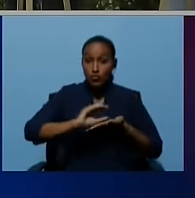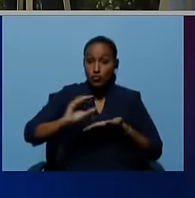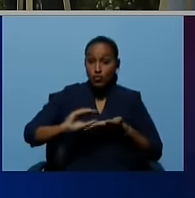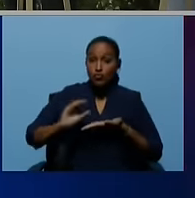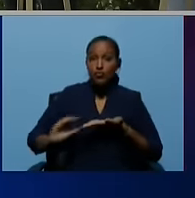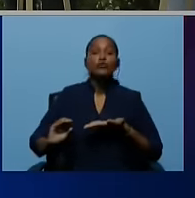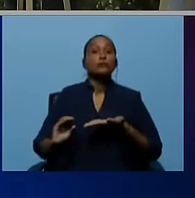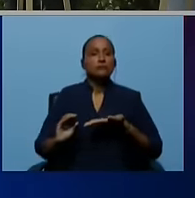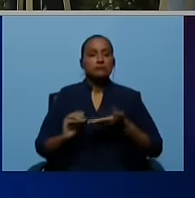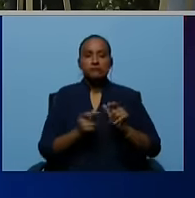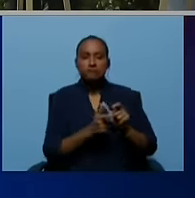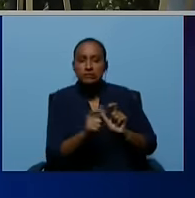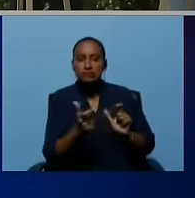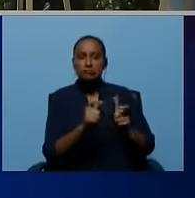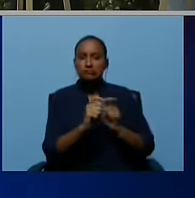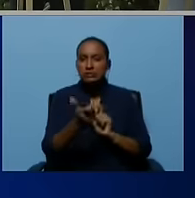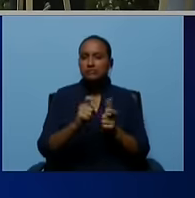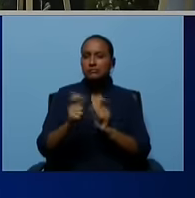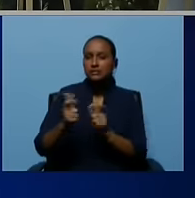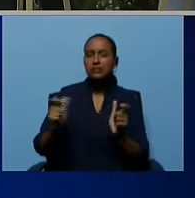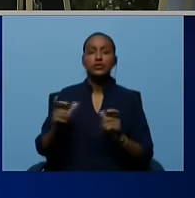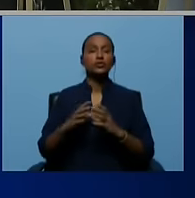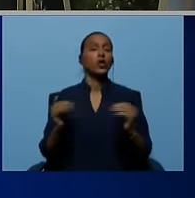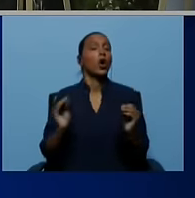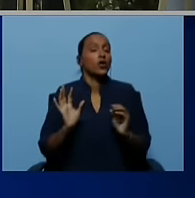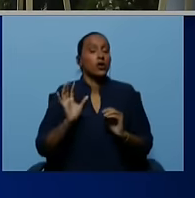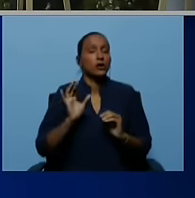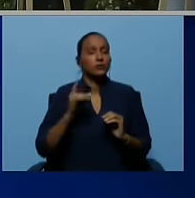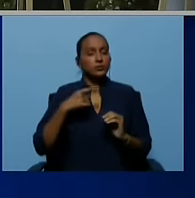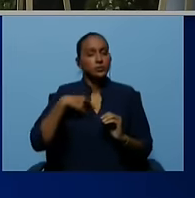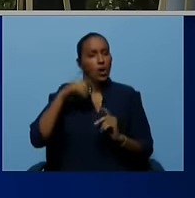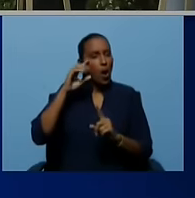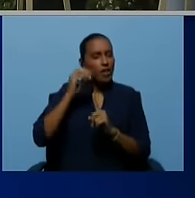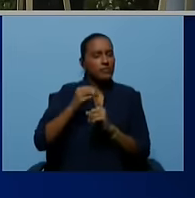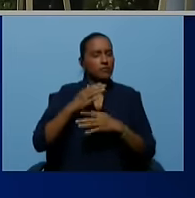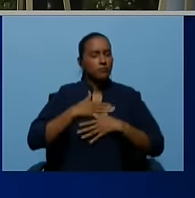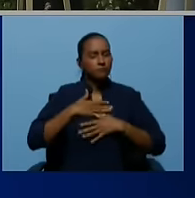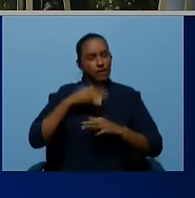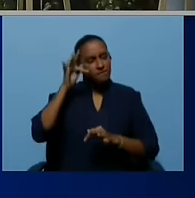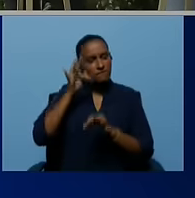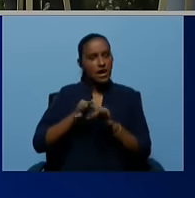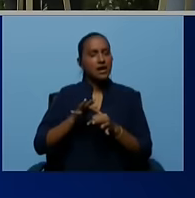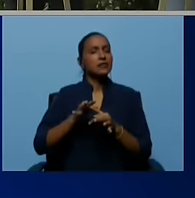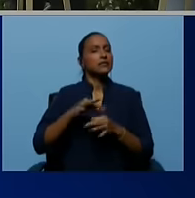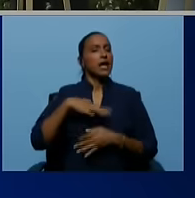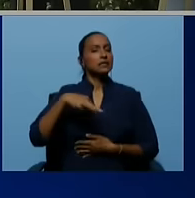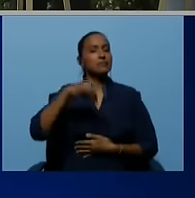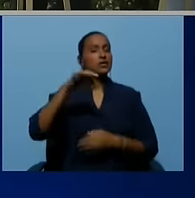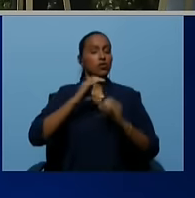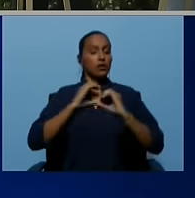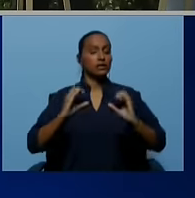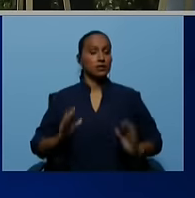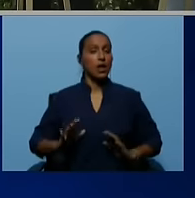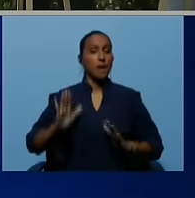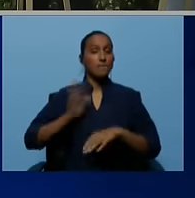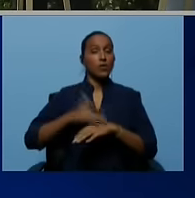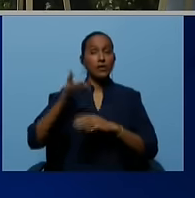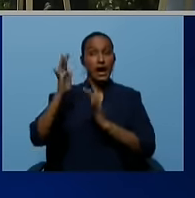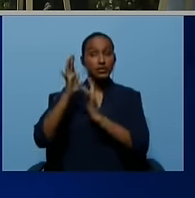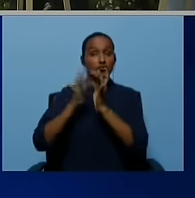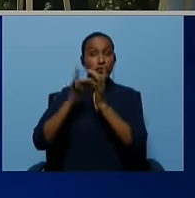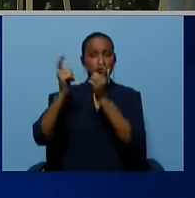multiplicando. En el espíritu cristiano, porque nuestro Señor Jesucristo nos enseñó a